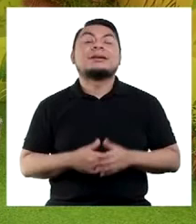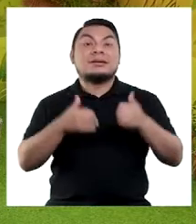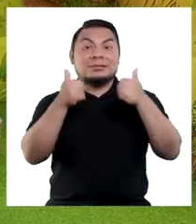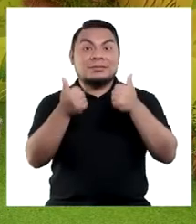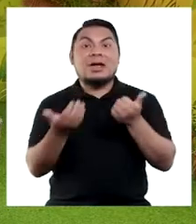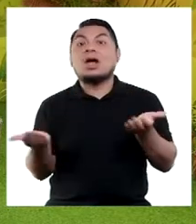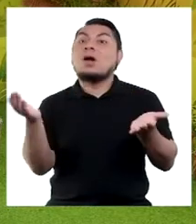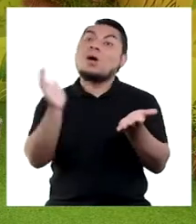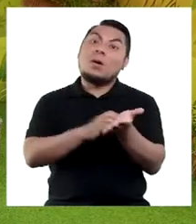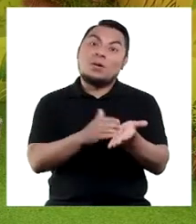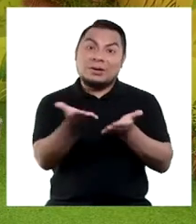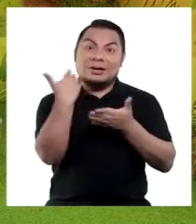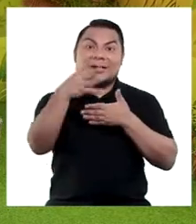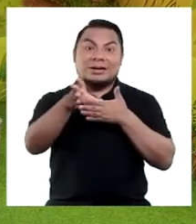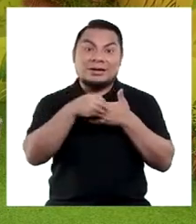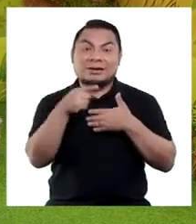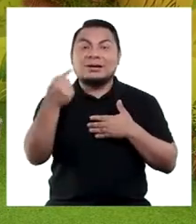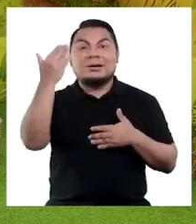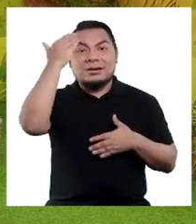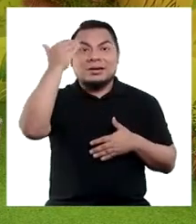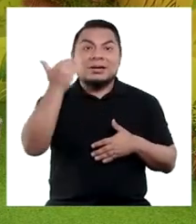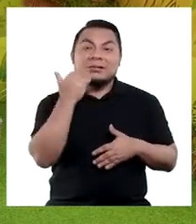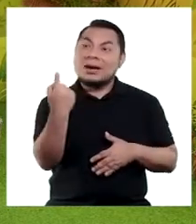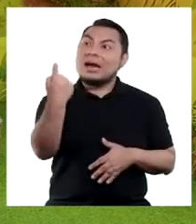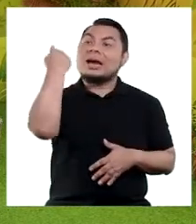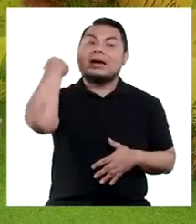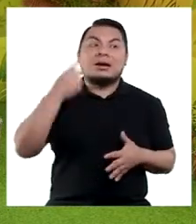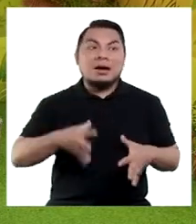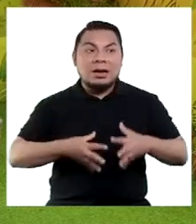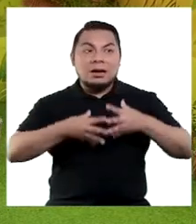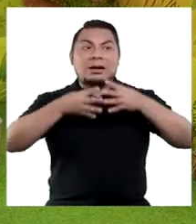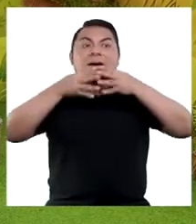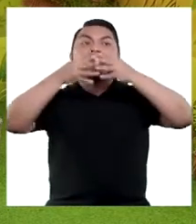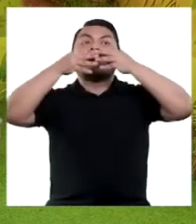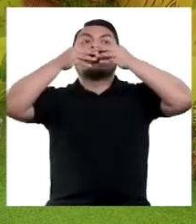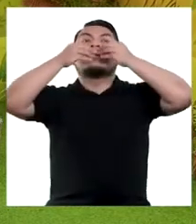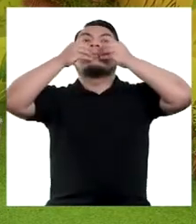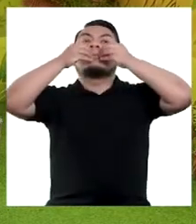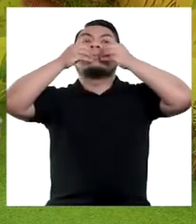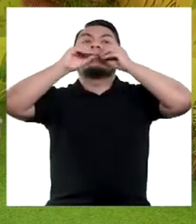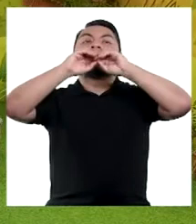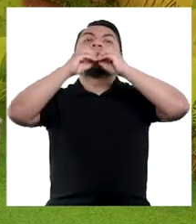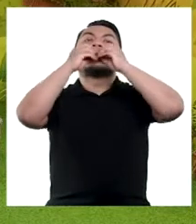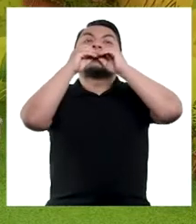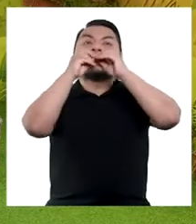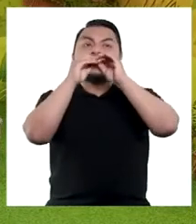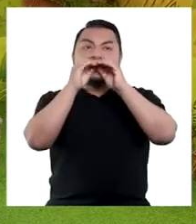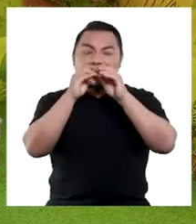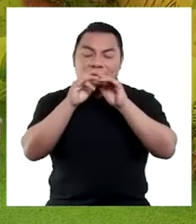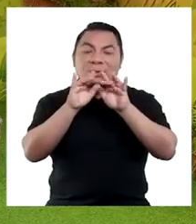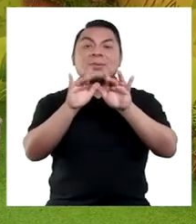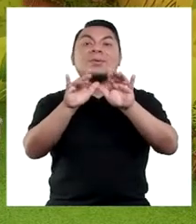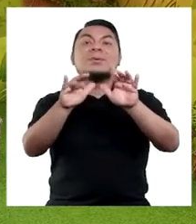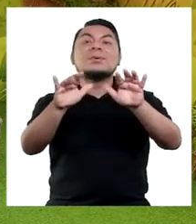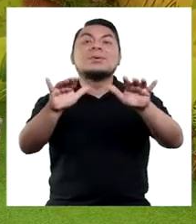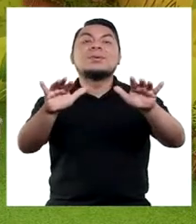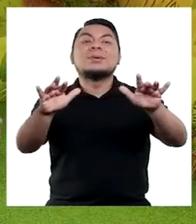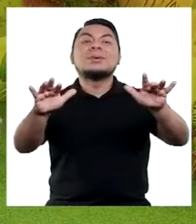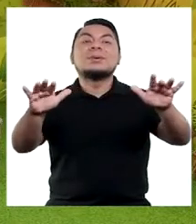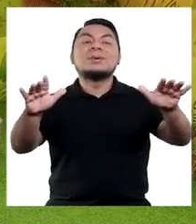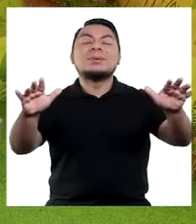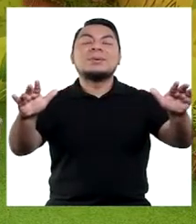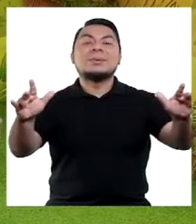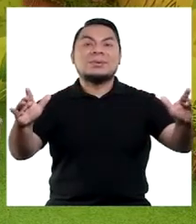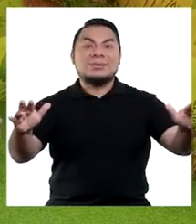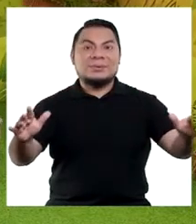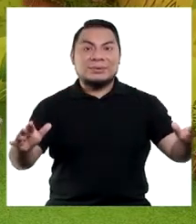muy bien vamos a hacerlo de nuevo llevando la cabeza hacia atrás tomamos aire y es soplar